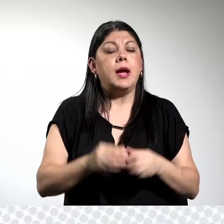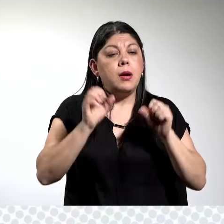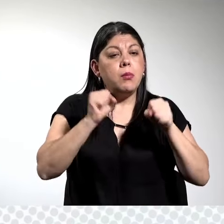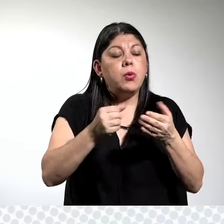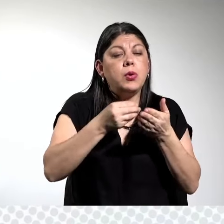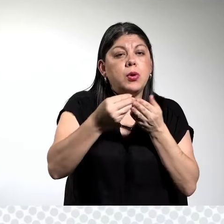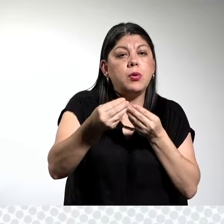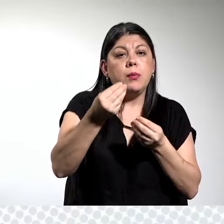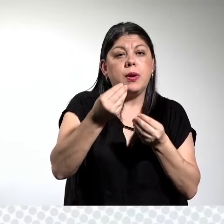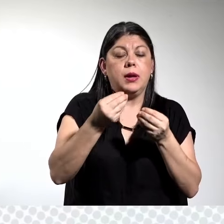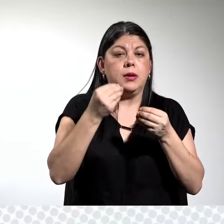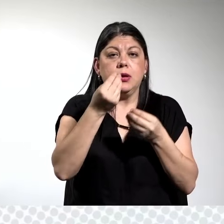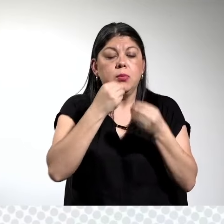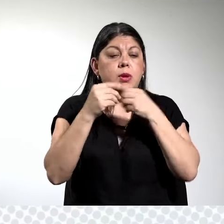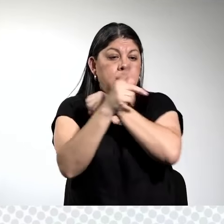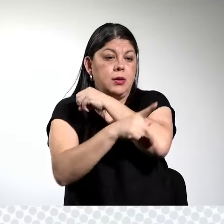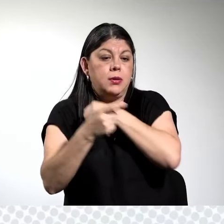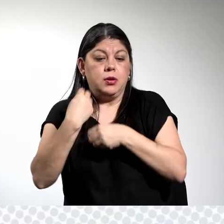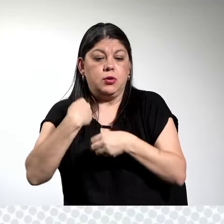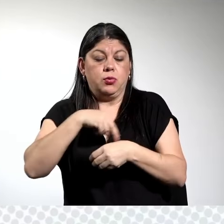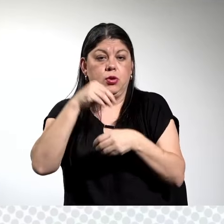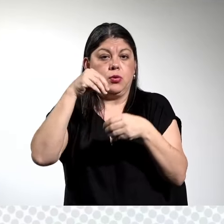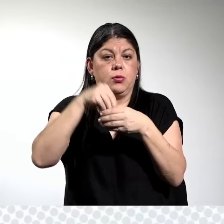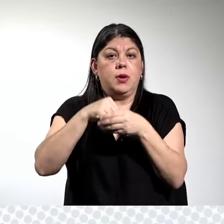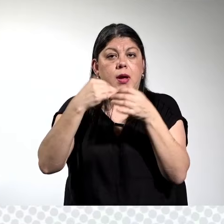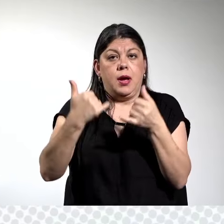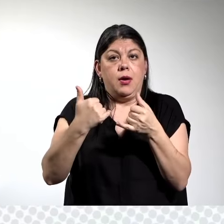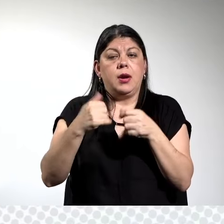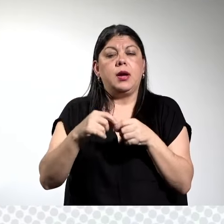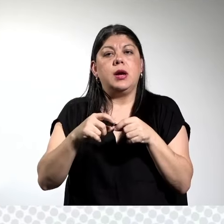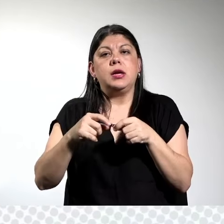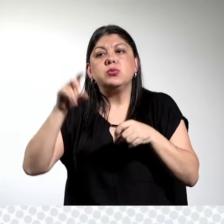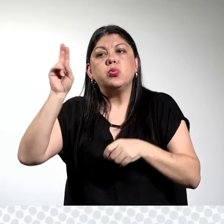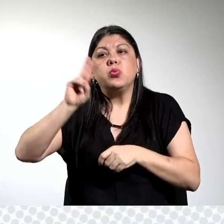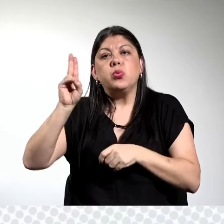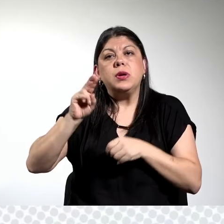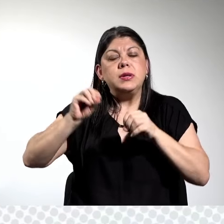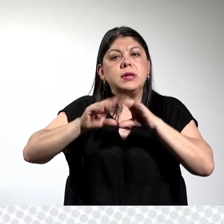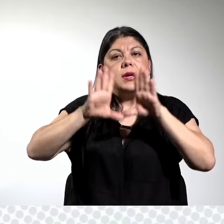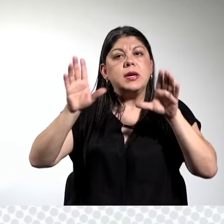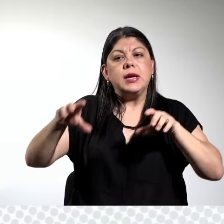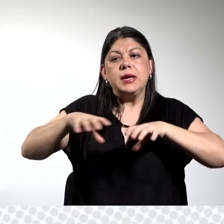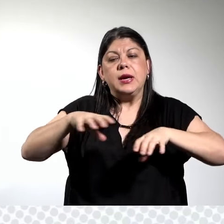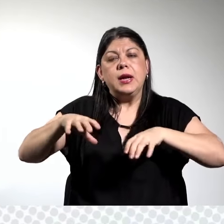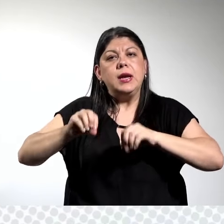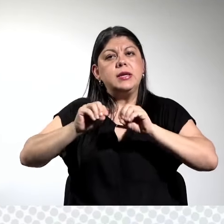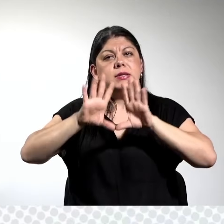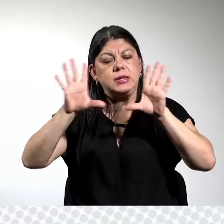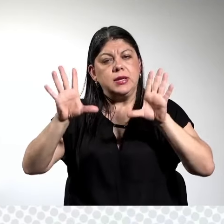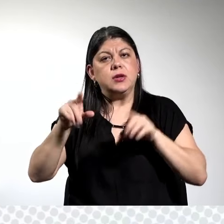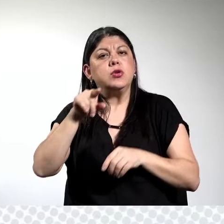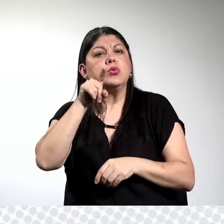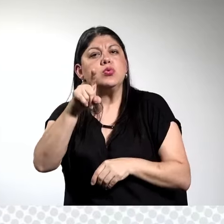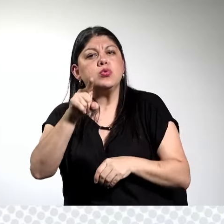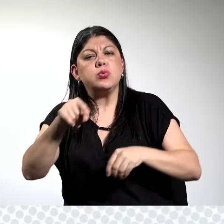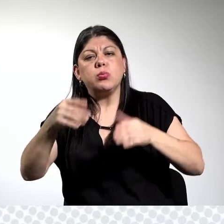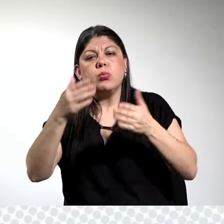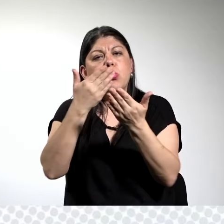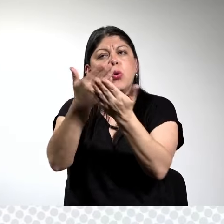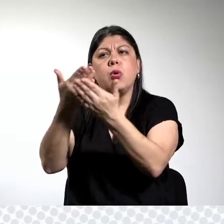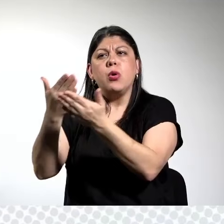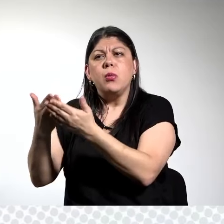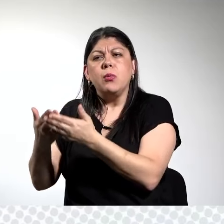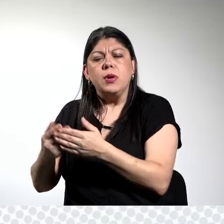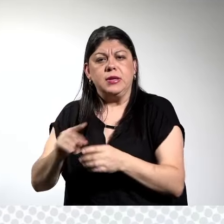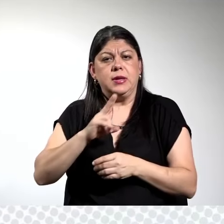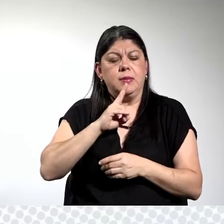de los países, incluido el nuestro, es hoy más que nunca una urgencia que requiere acciones claras. ¿Cuáles son sus propuestas